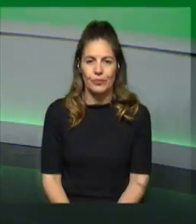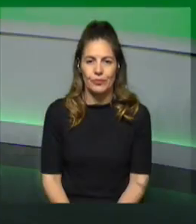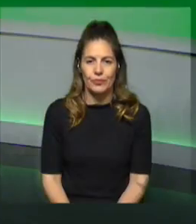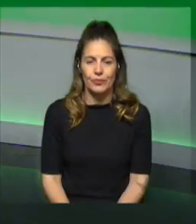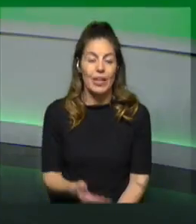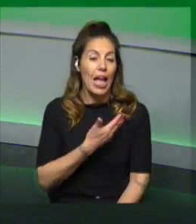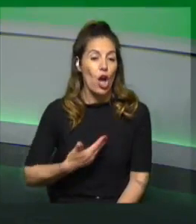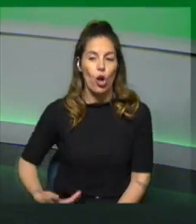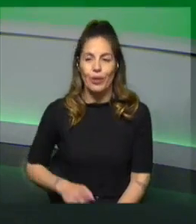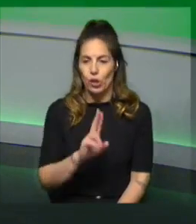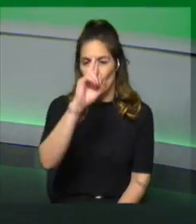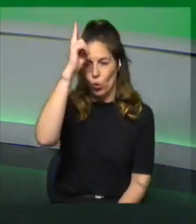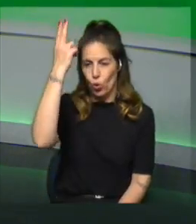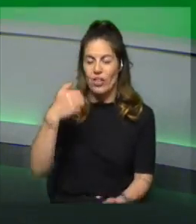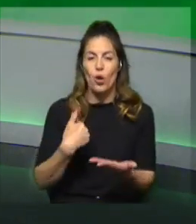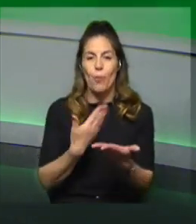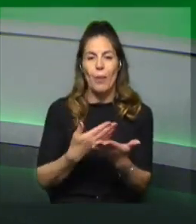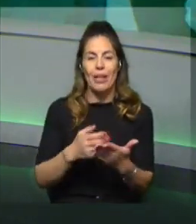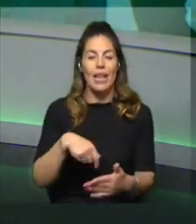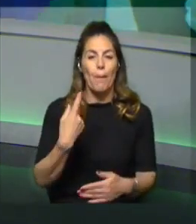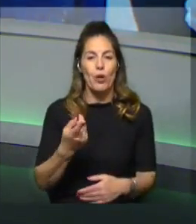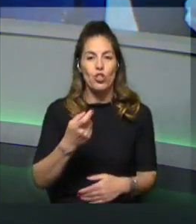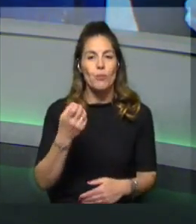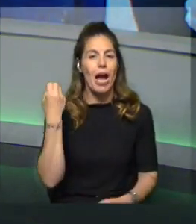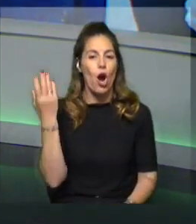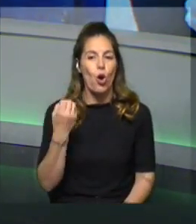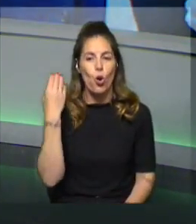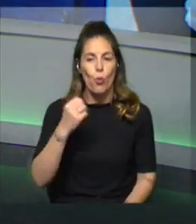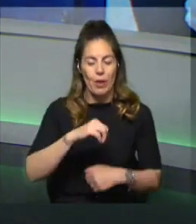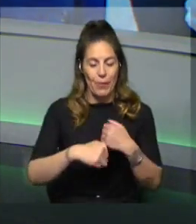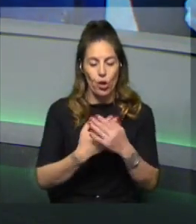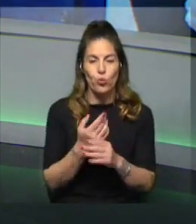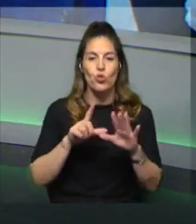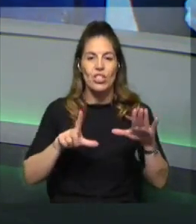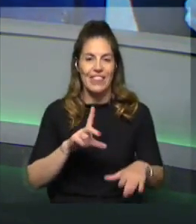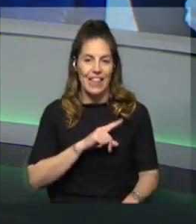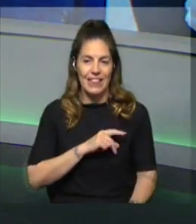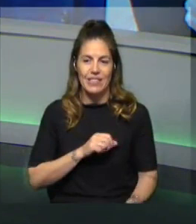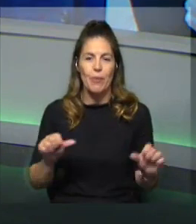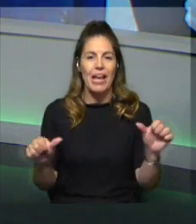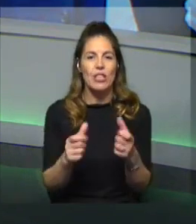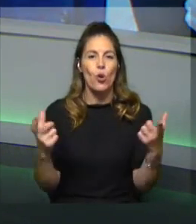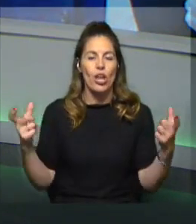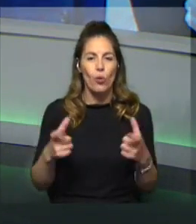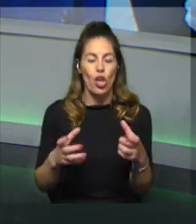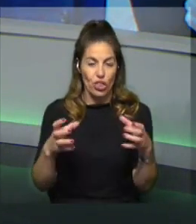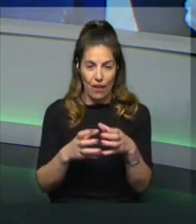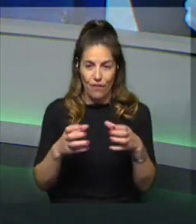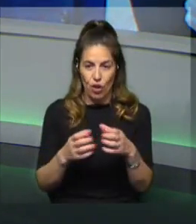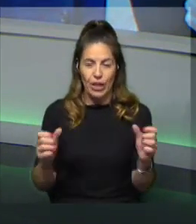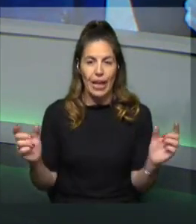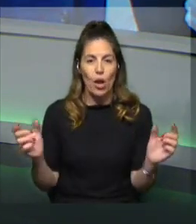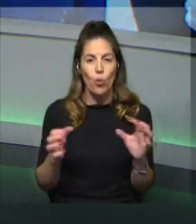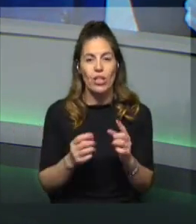El gobierno uruguayo va a plantear en la próxima cumbre del Mercosur del 7 de diciembre realizar una reunión del bloque regional con China